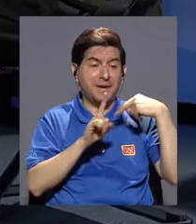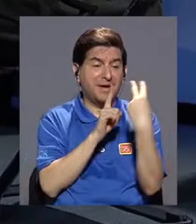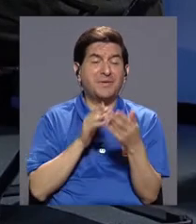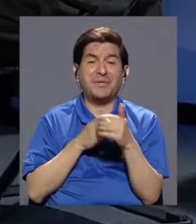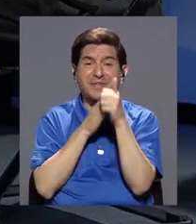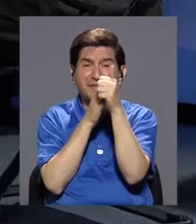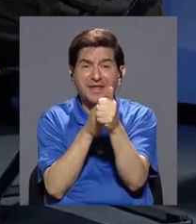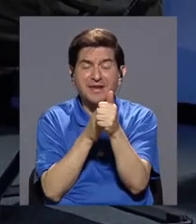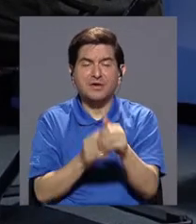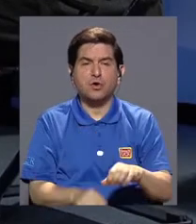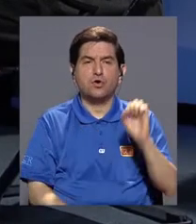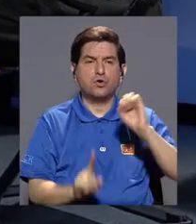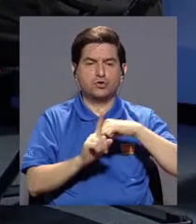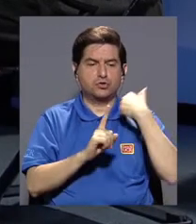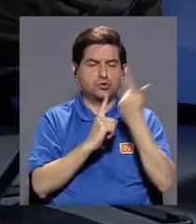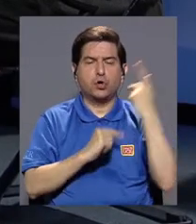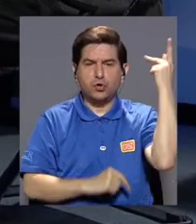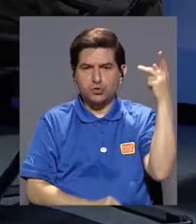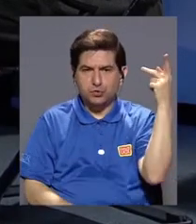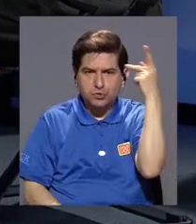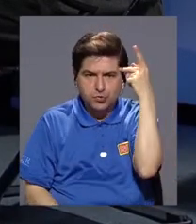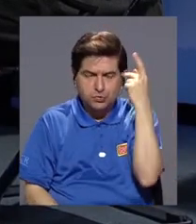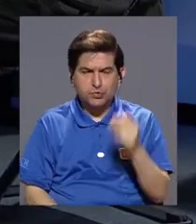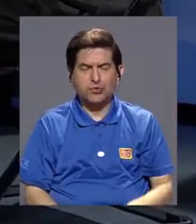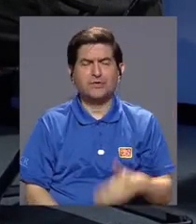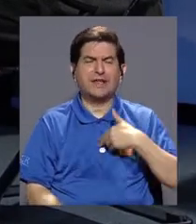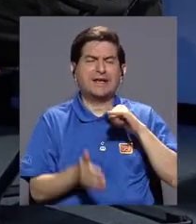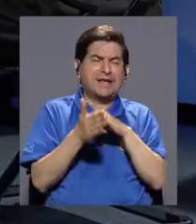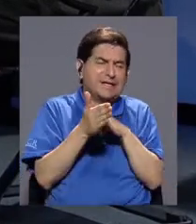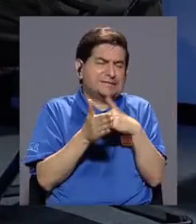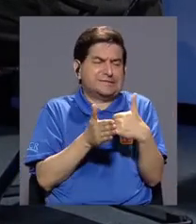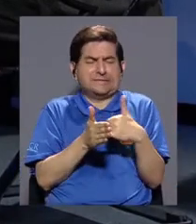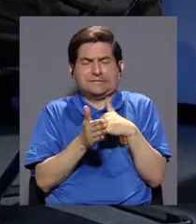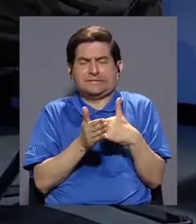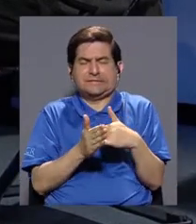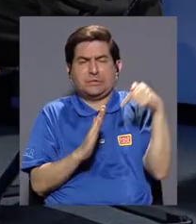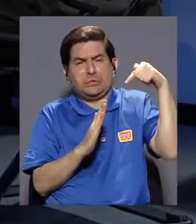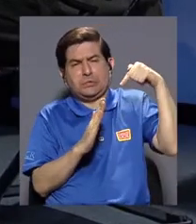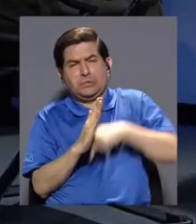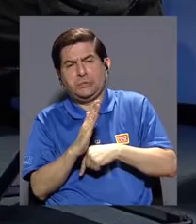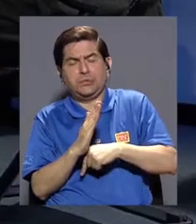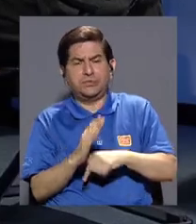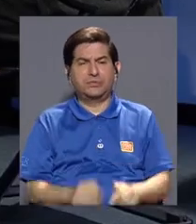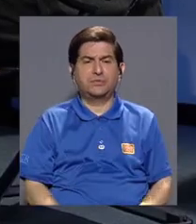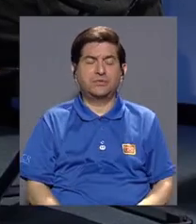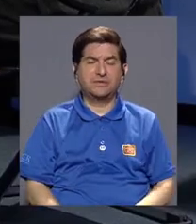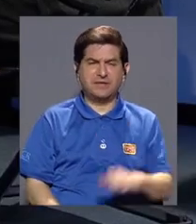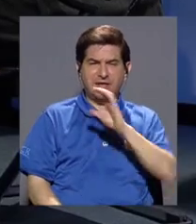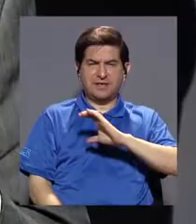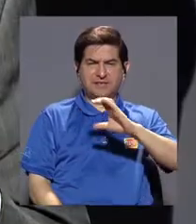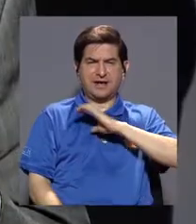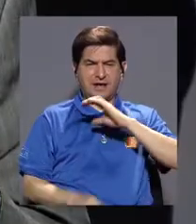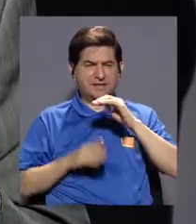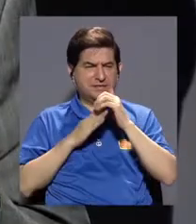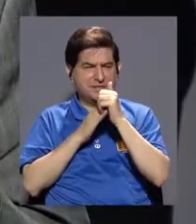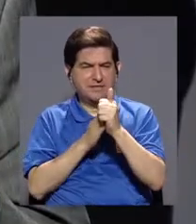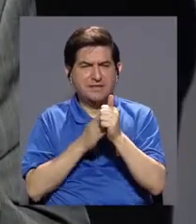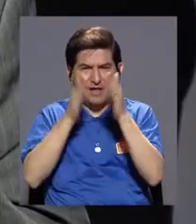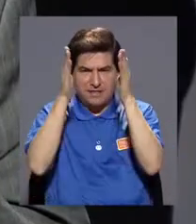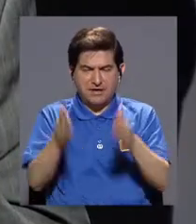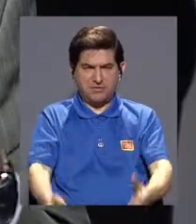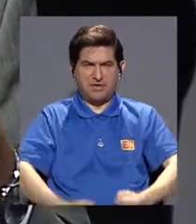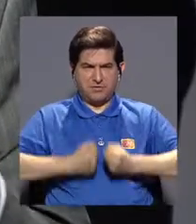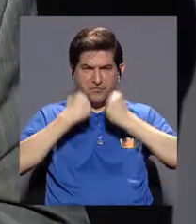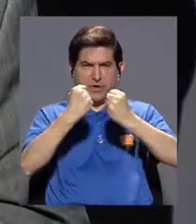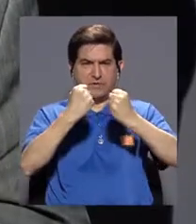liderazgo social y político, hay un debilitamiento muy serio del carisma de esos liderazgos, de la robustez de